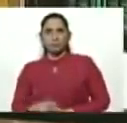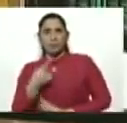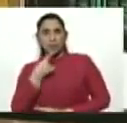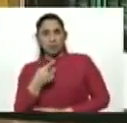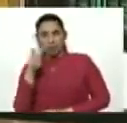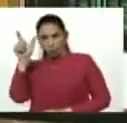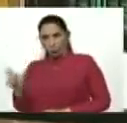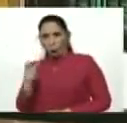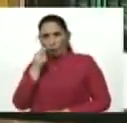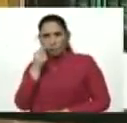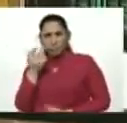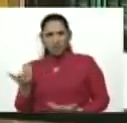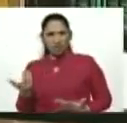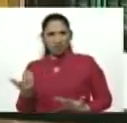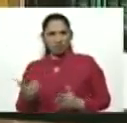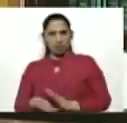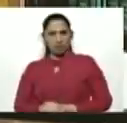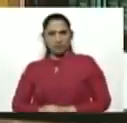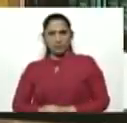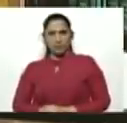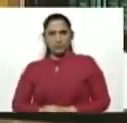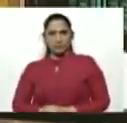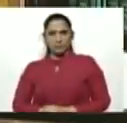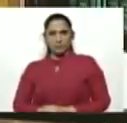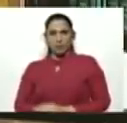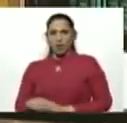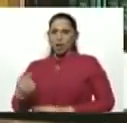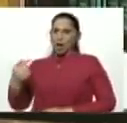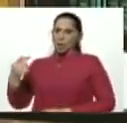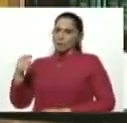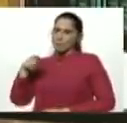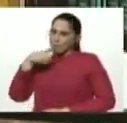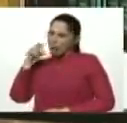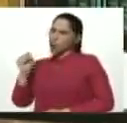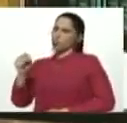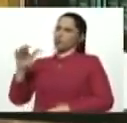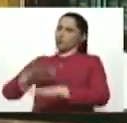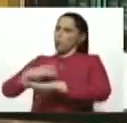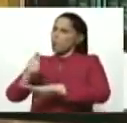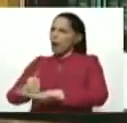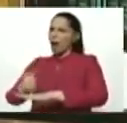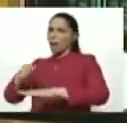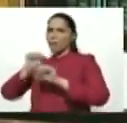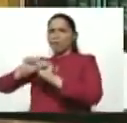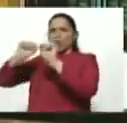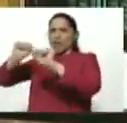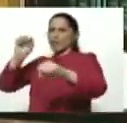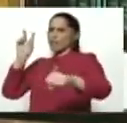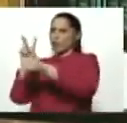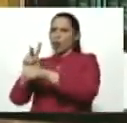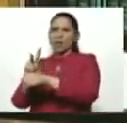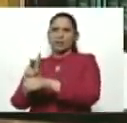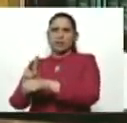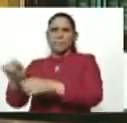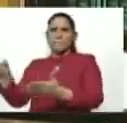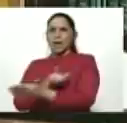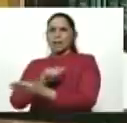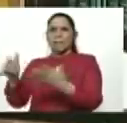Diciendo que yo soy culpable de las protestas violentas en Miami y en Estados Unidos.